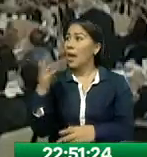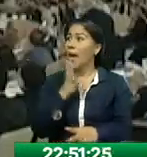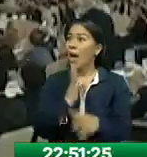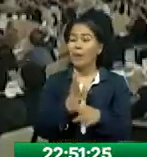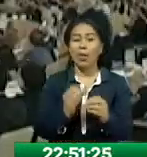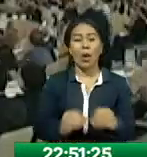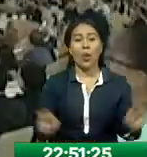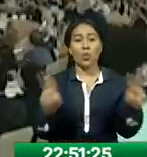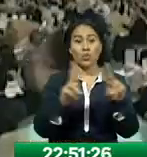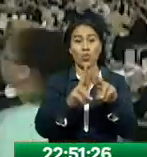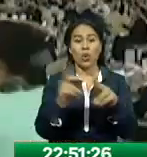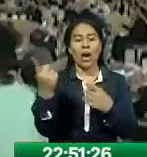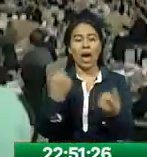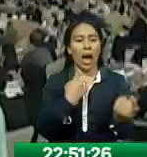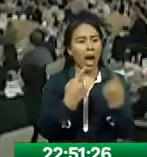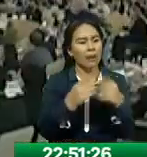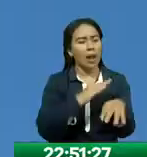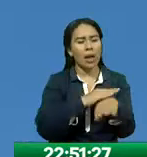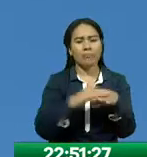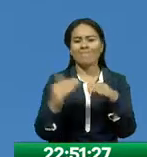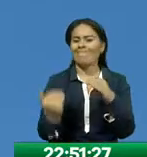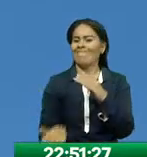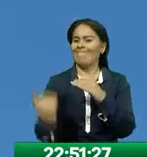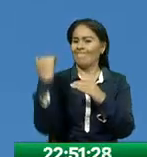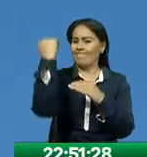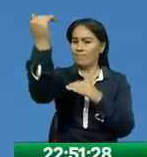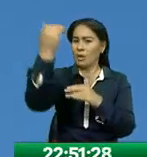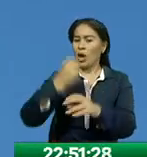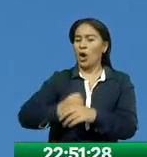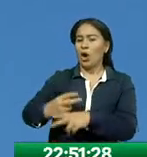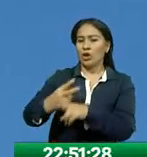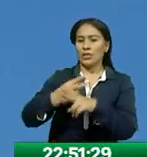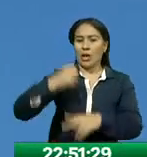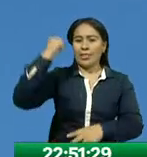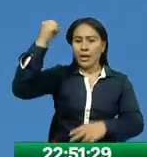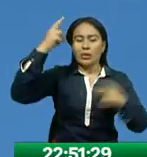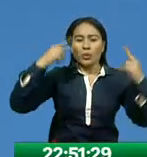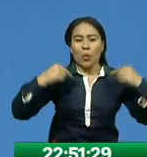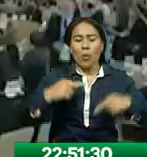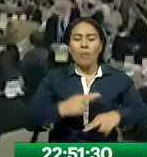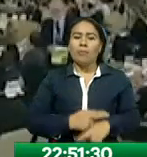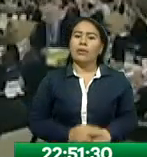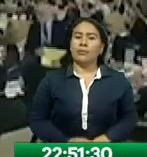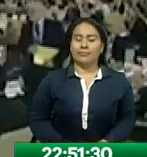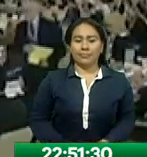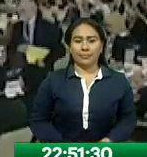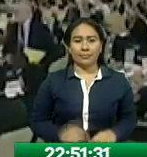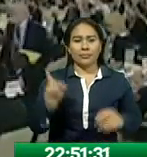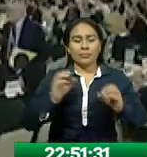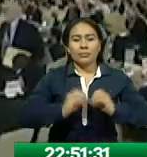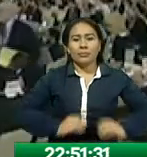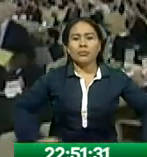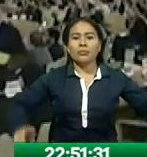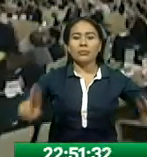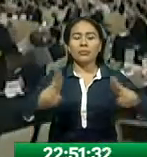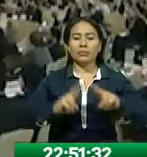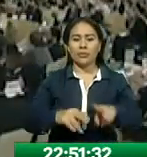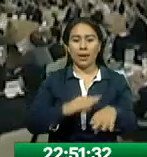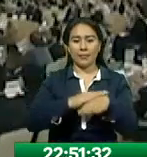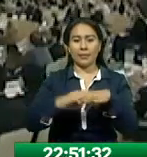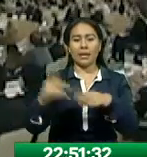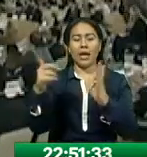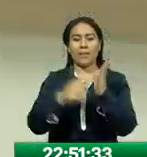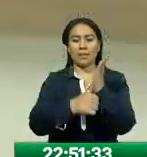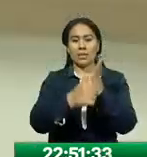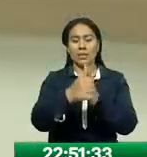la 40ª sesión de alto nivel del Consejo de Derechos Humanos de la Organización de las Naciones Unidas. Aquí el ministro